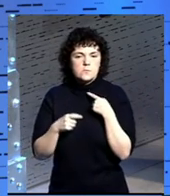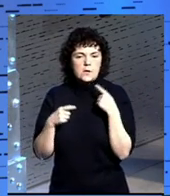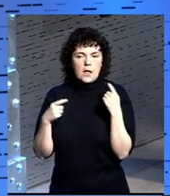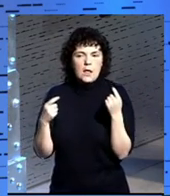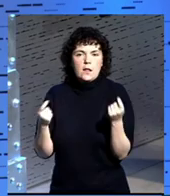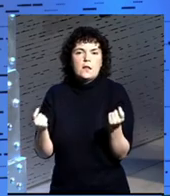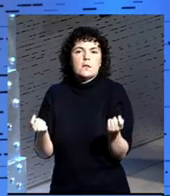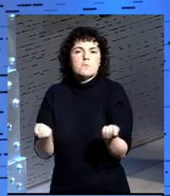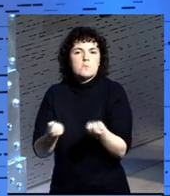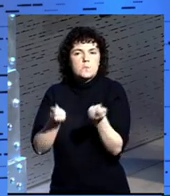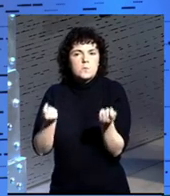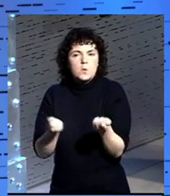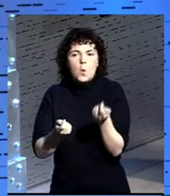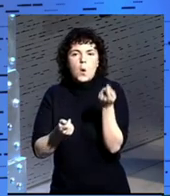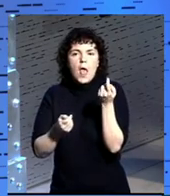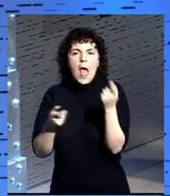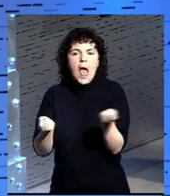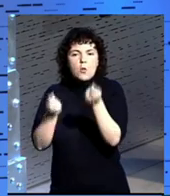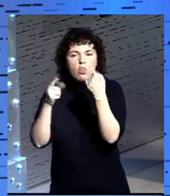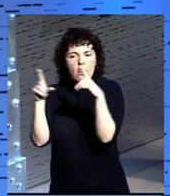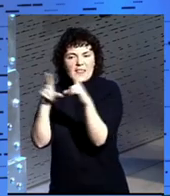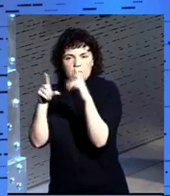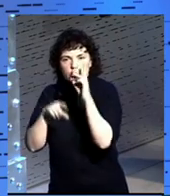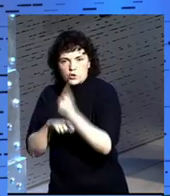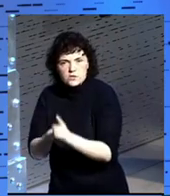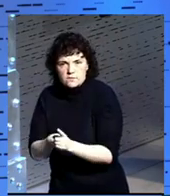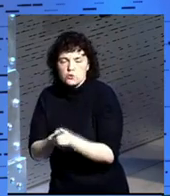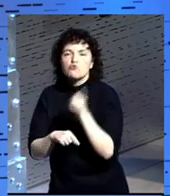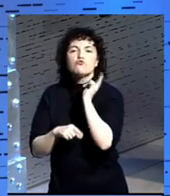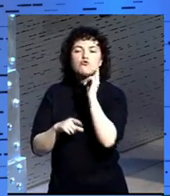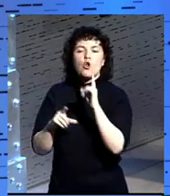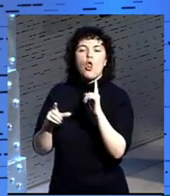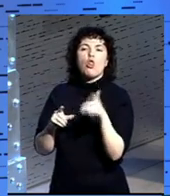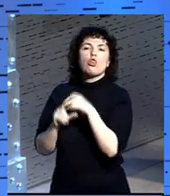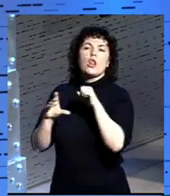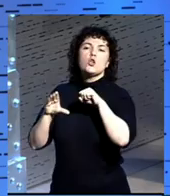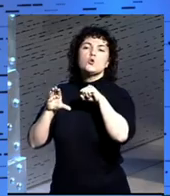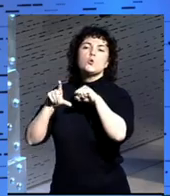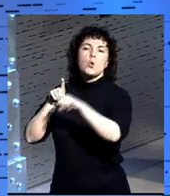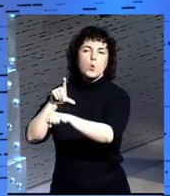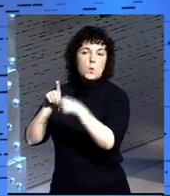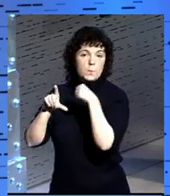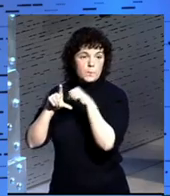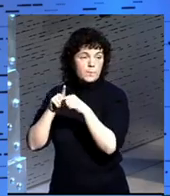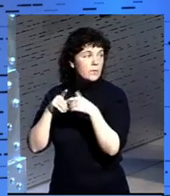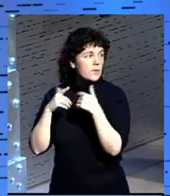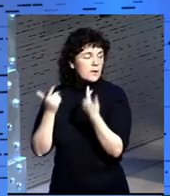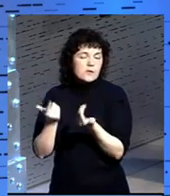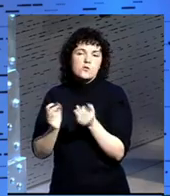había en ningún caso emitido por televisión, que solo se había emitido por YouTube. Y eso